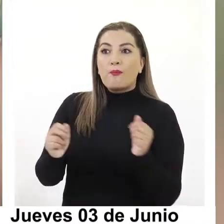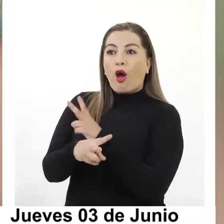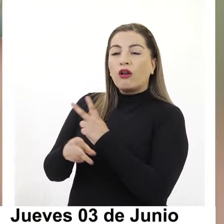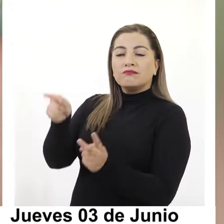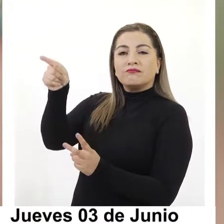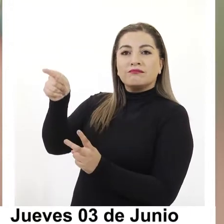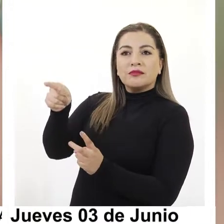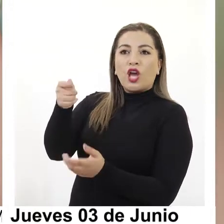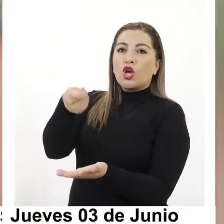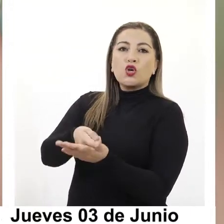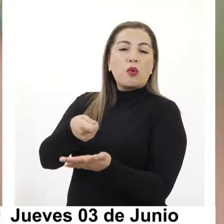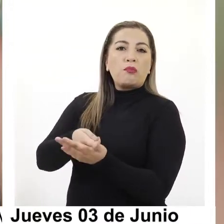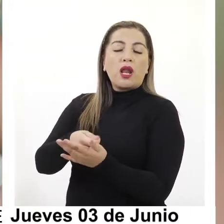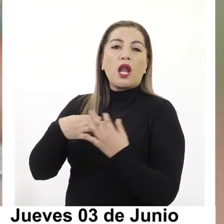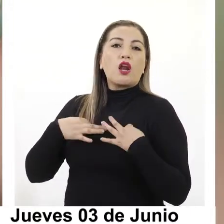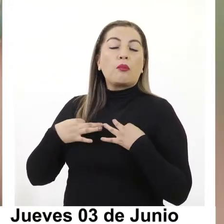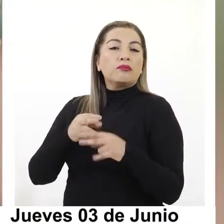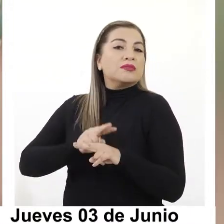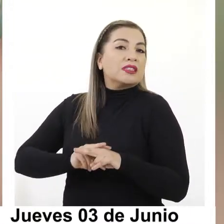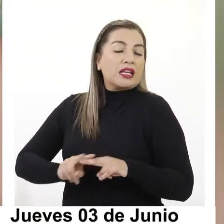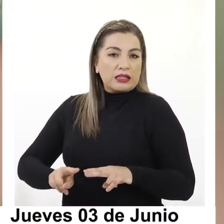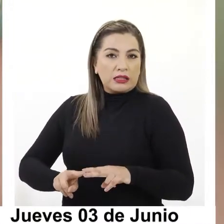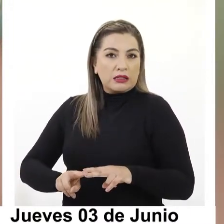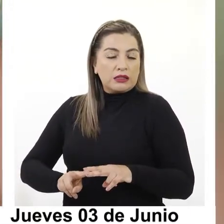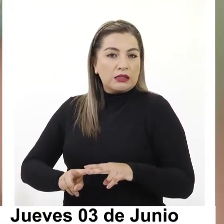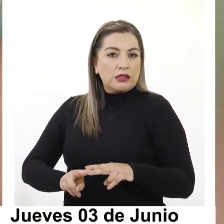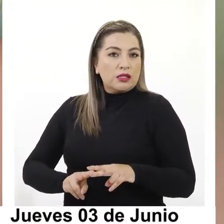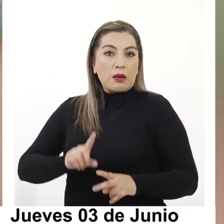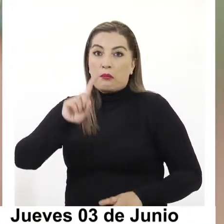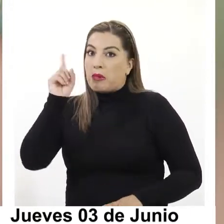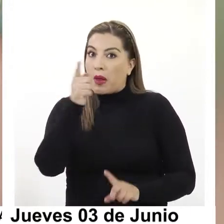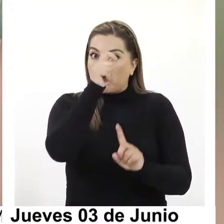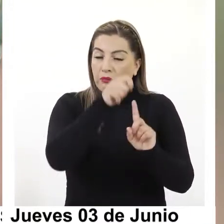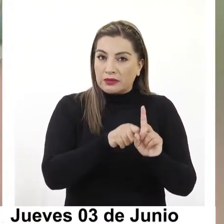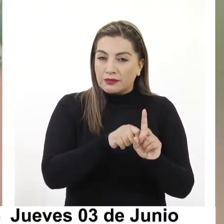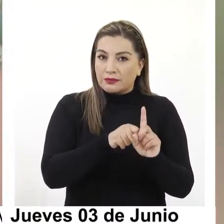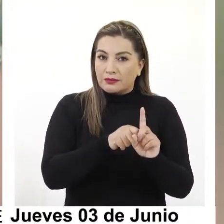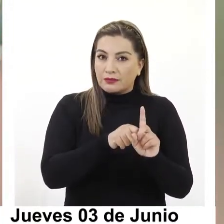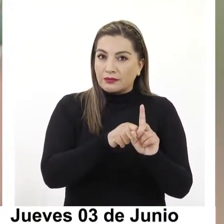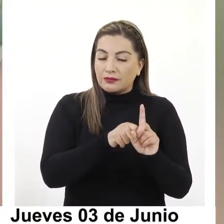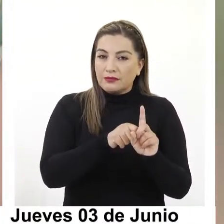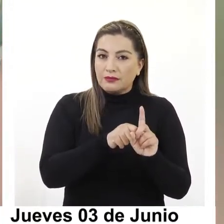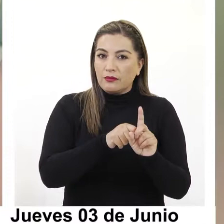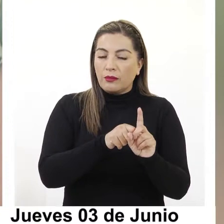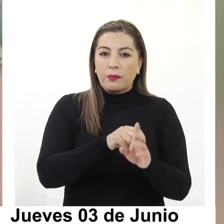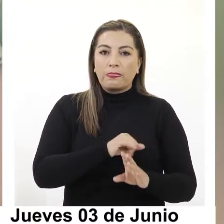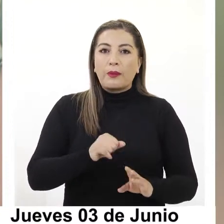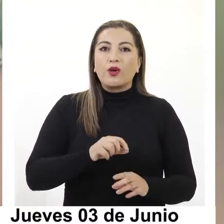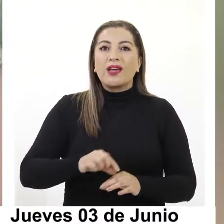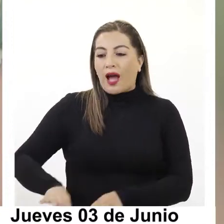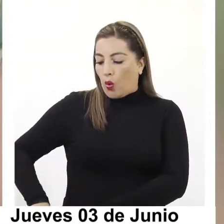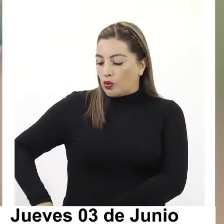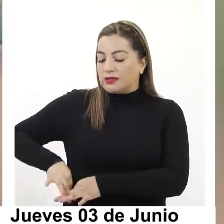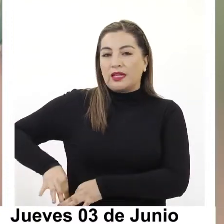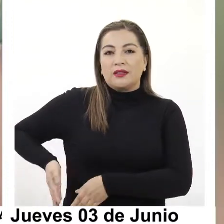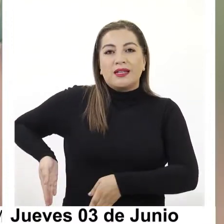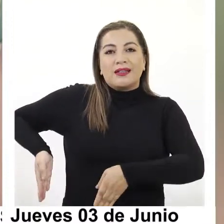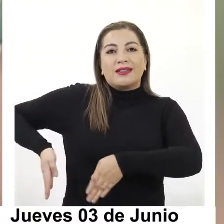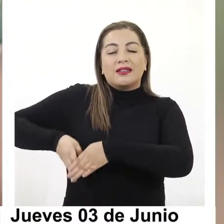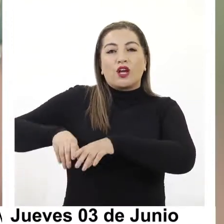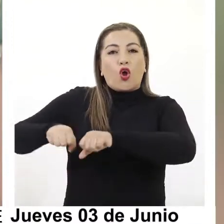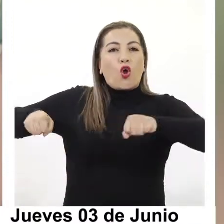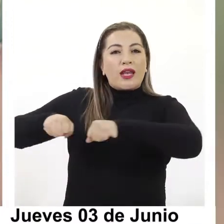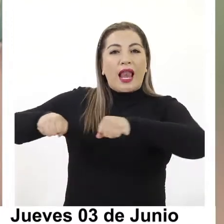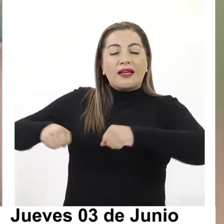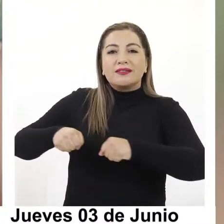mall y puedes comprar tu prenda tranquilamente y la puedes empezar a usar desde el primer mes, desde el primer mes, porque se va a empezar a ajustar. nosotros trabajamos con